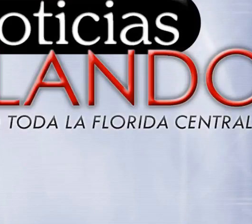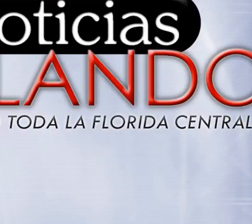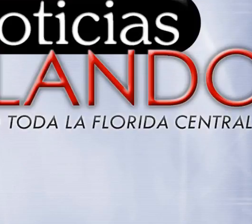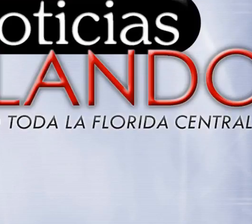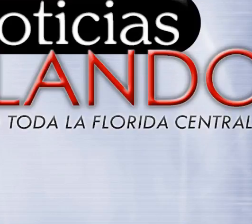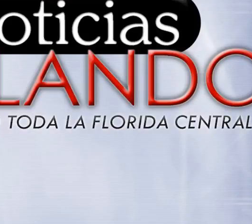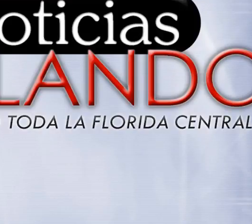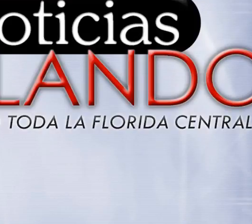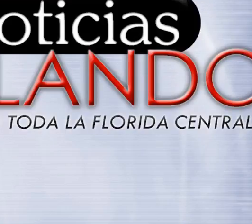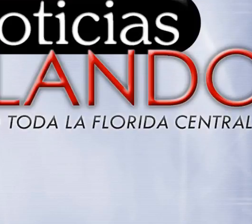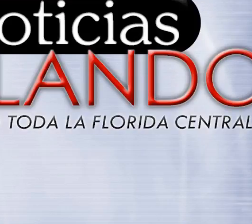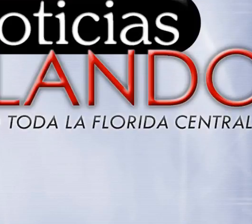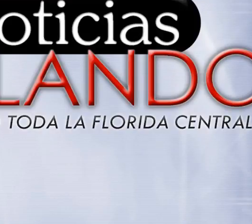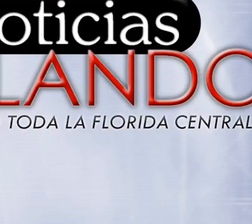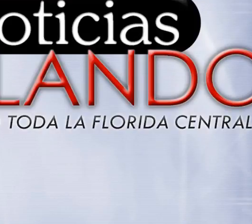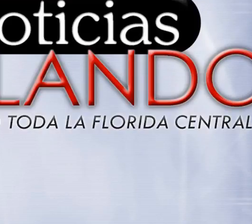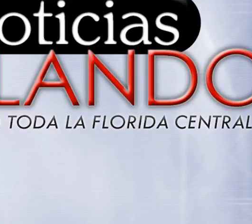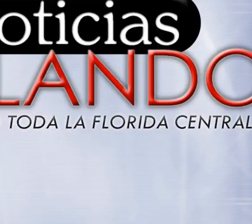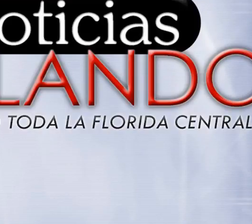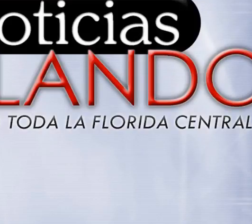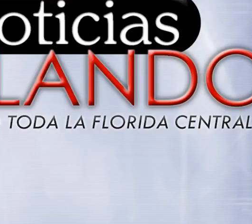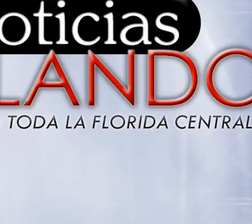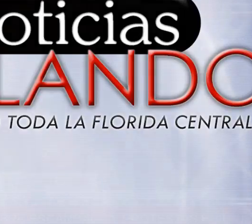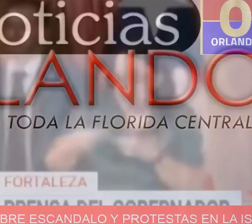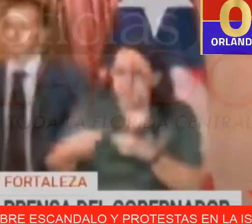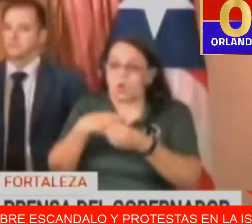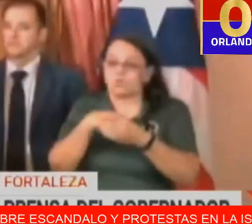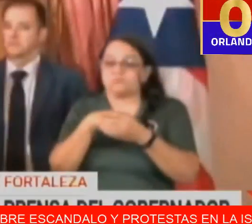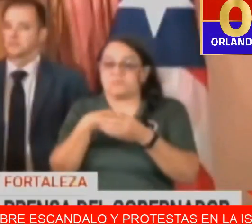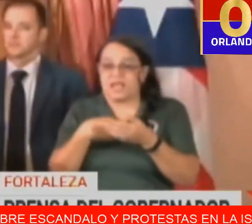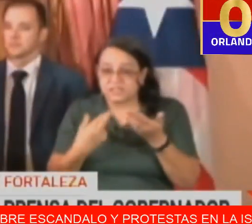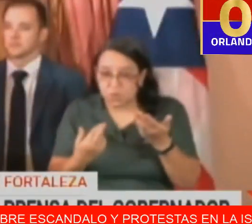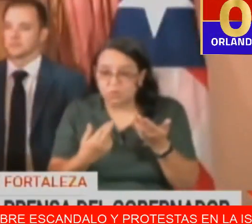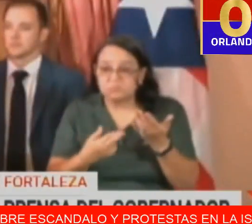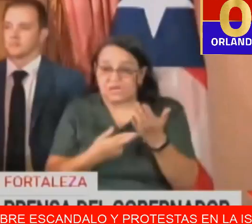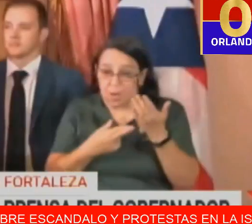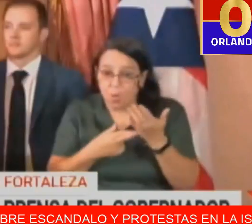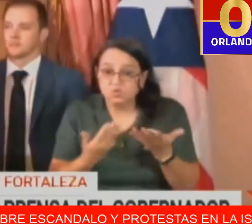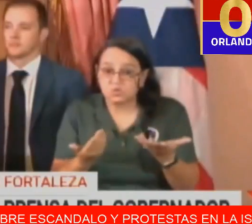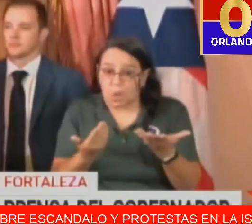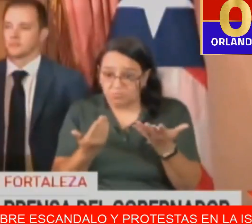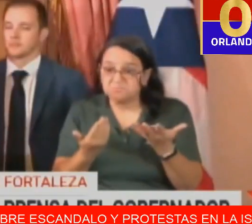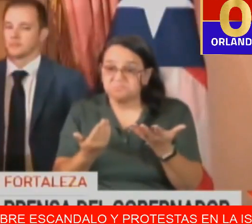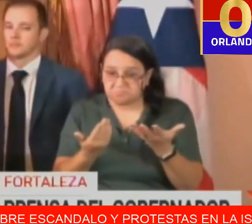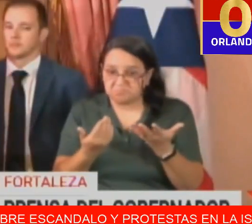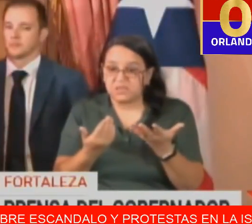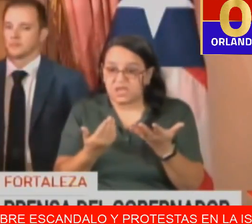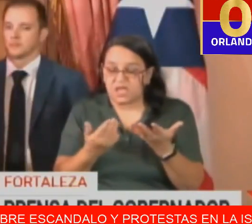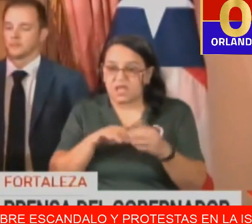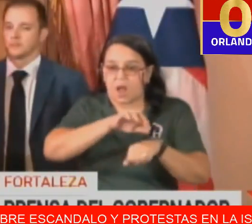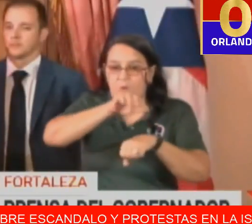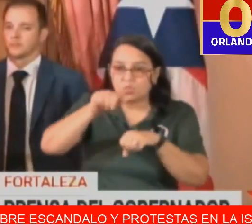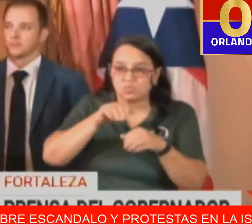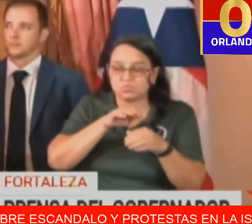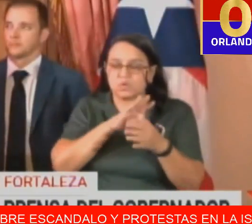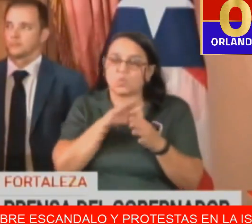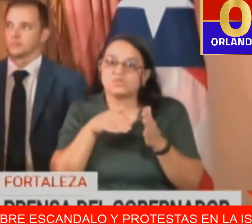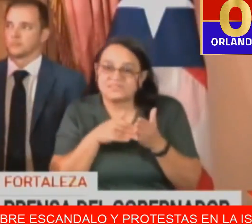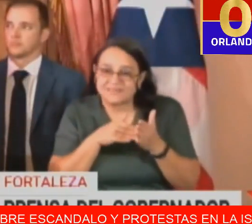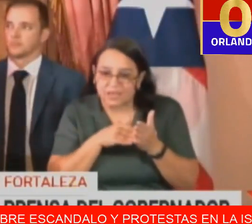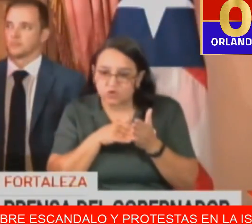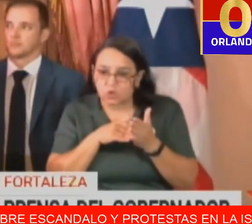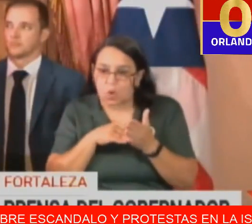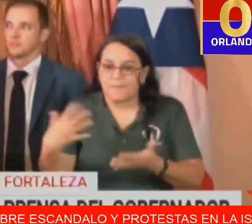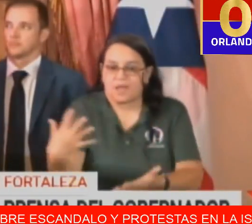acá. Y lo otro era la distribución de esos recursos, que se estableció un centro de acopio.